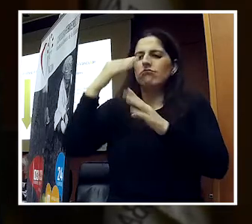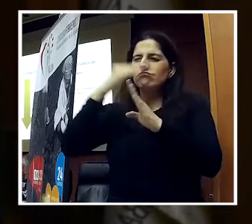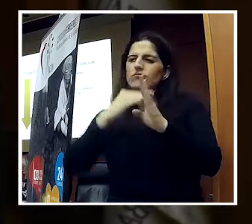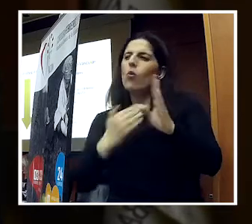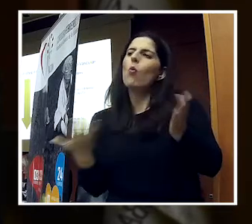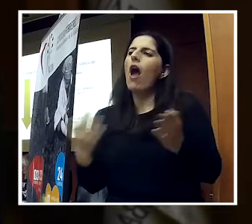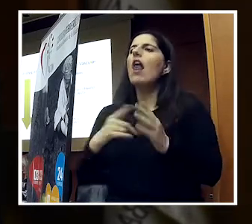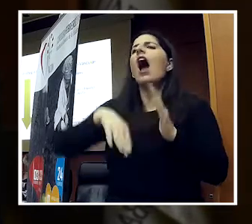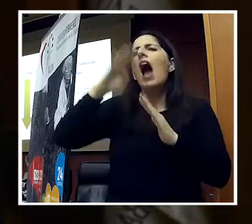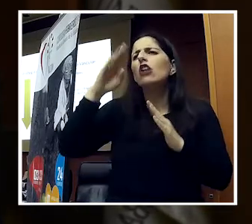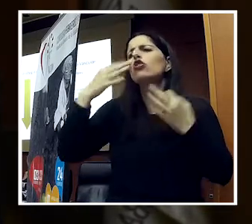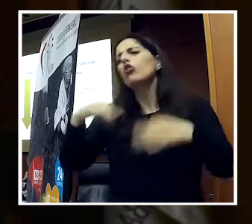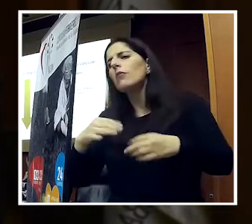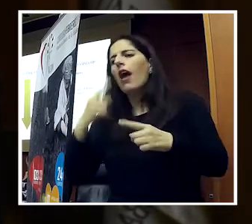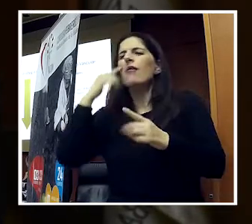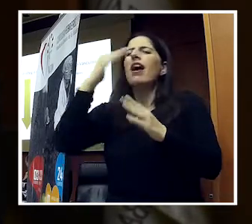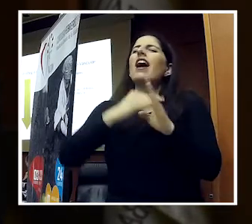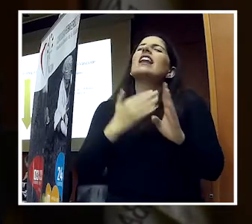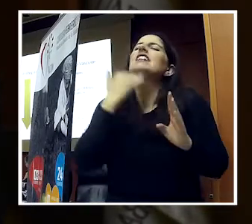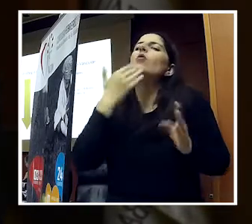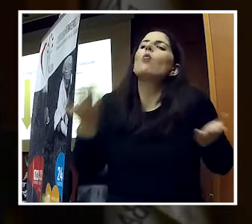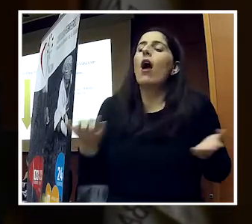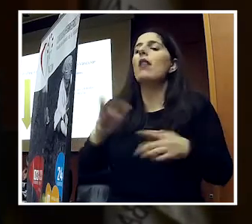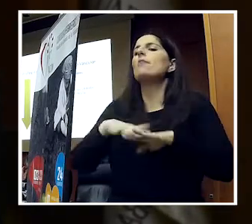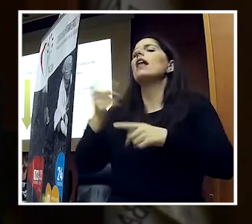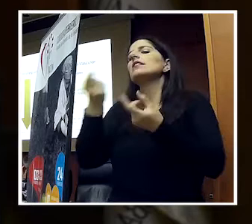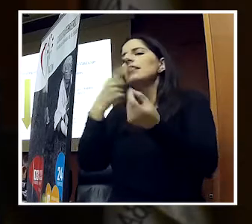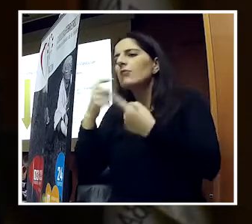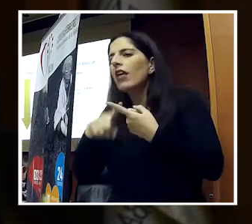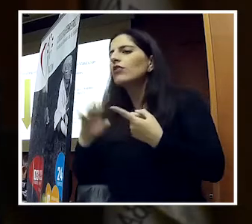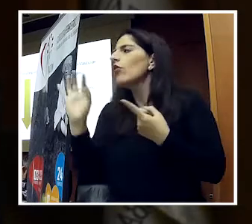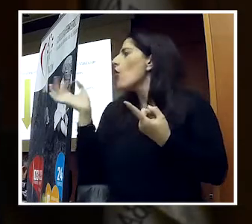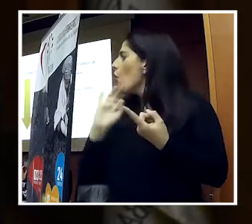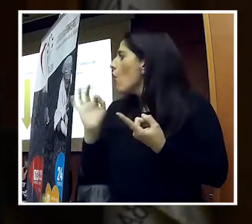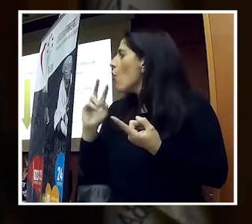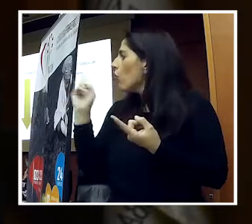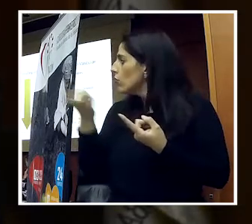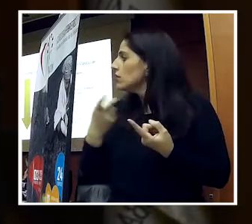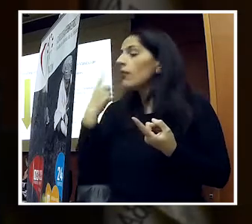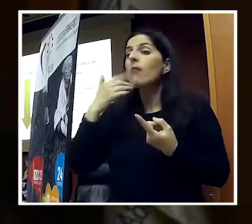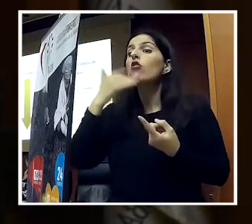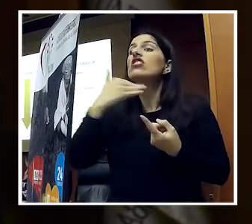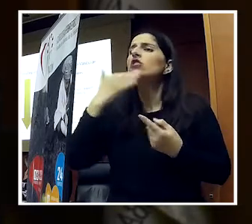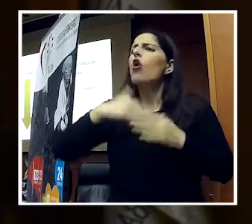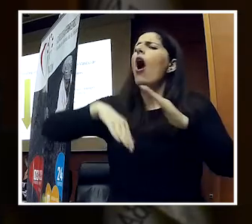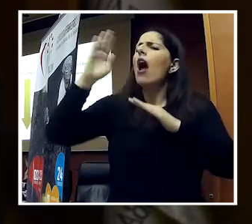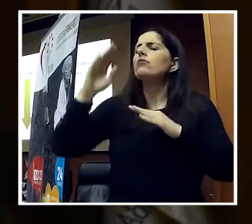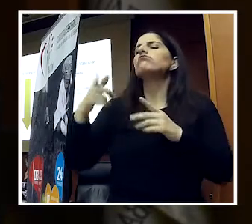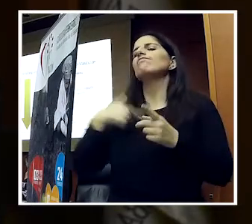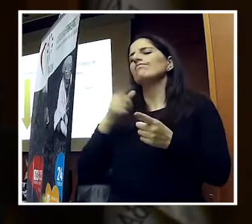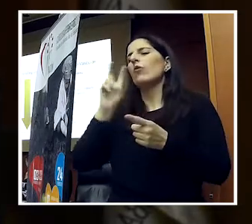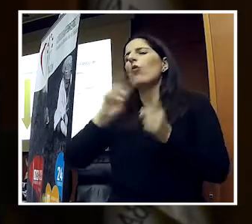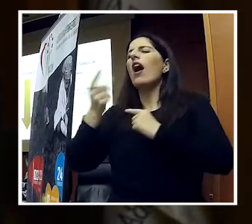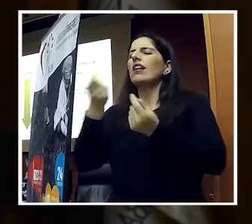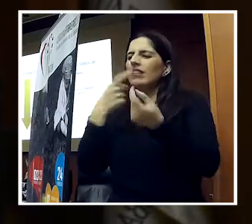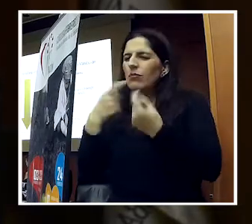ponencia, nosotros vamos a actuar ya de forma con fármacos y de forma más activa cuando el riesgo de nuestros pacientes sea elevado, sea un riesgo alto a